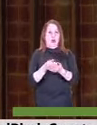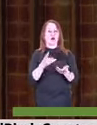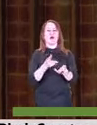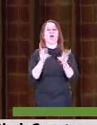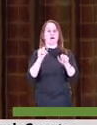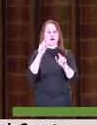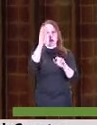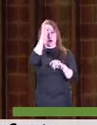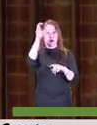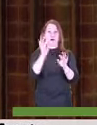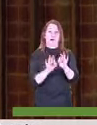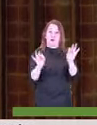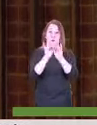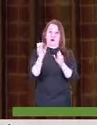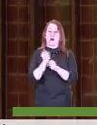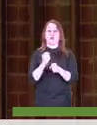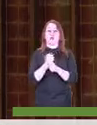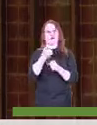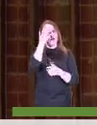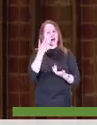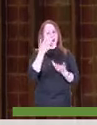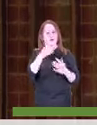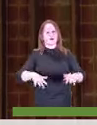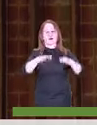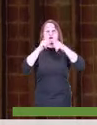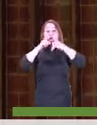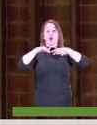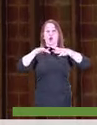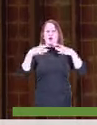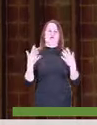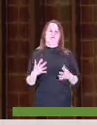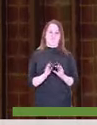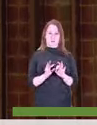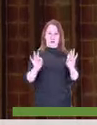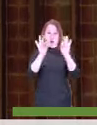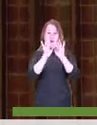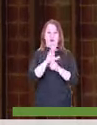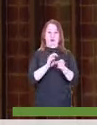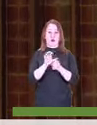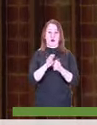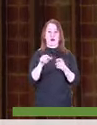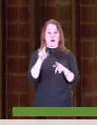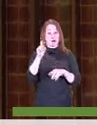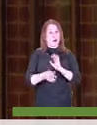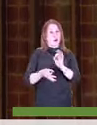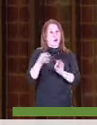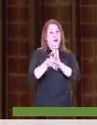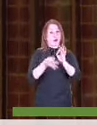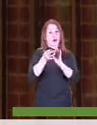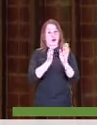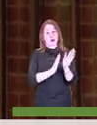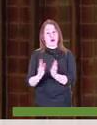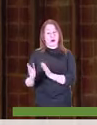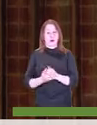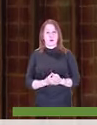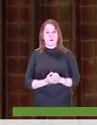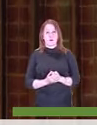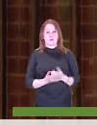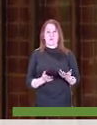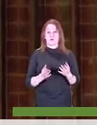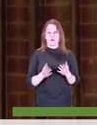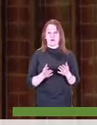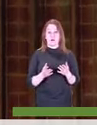muy importante. ¿Por qué? Porque, de nuevo, el espacio público es lo más importante que tenemos en la ciudad y tenemos que cuidarlo ordenadamente. Así que parquear